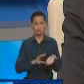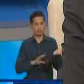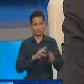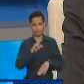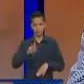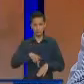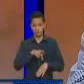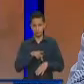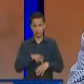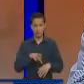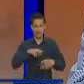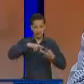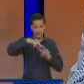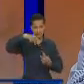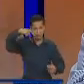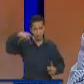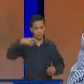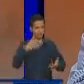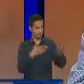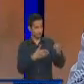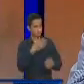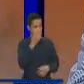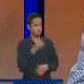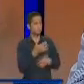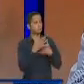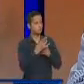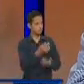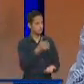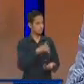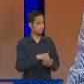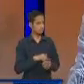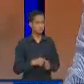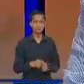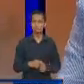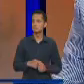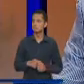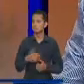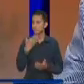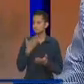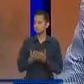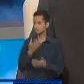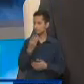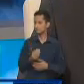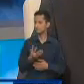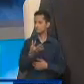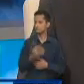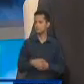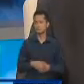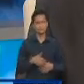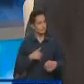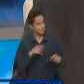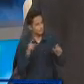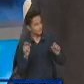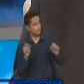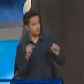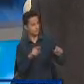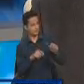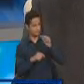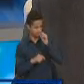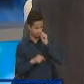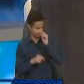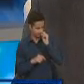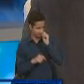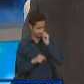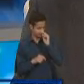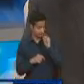especialista en genética, se encuentra con nosotros. César, qué gusto tenerte. Gracias. Bueno, buenos días. La pregunta es, ¿es adecuado